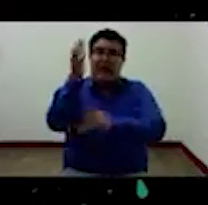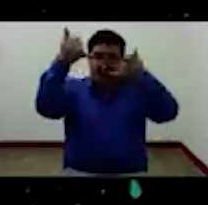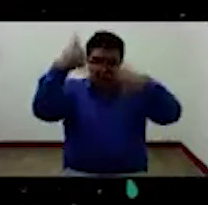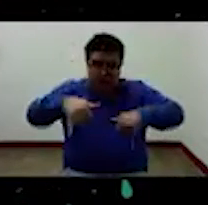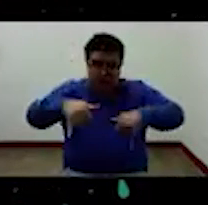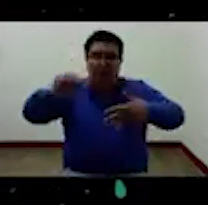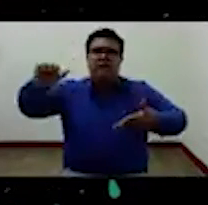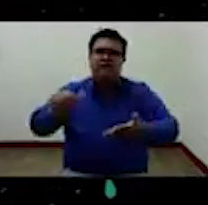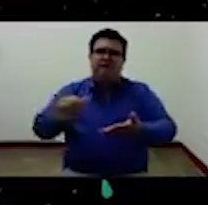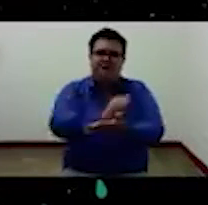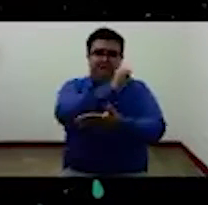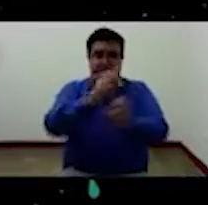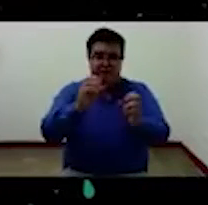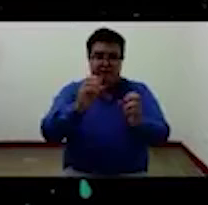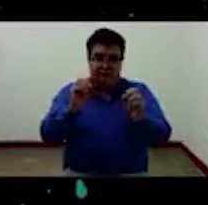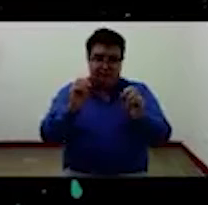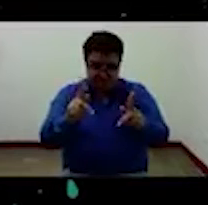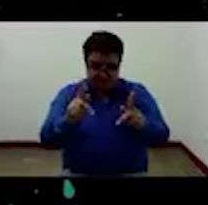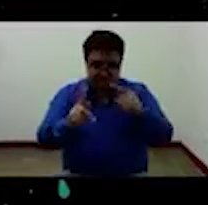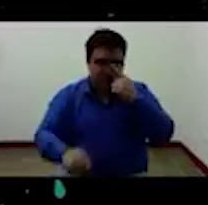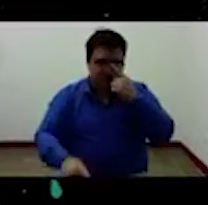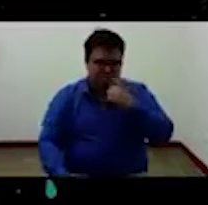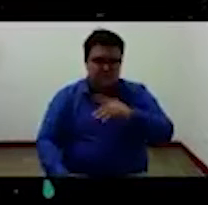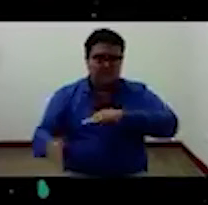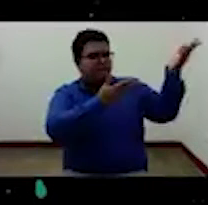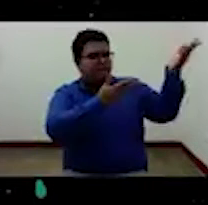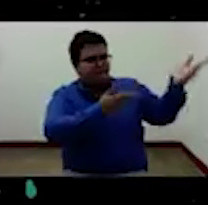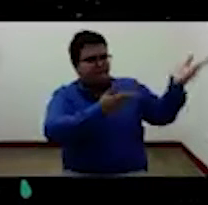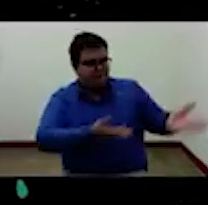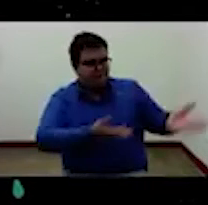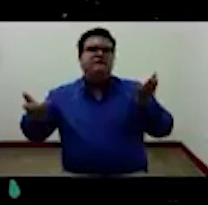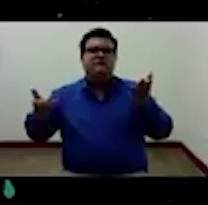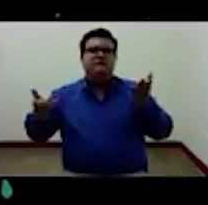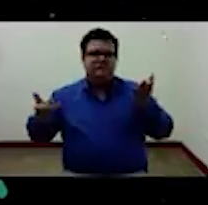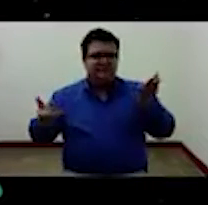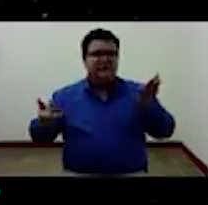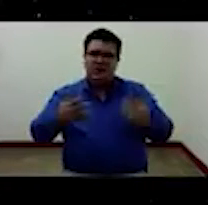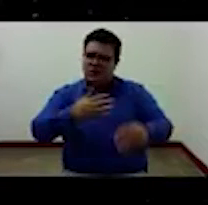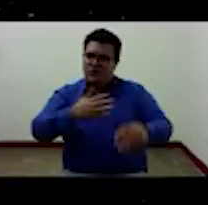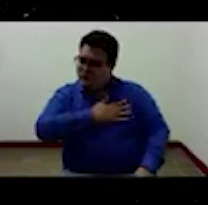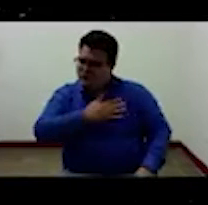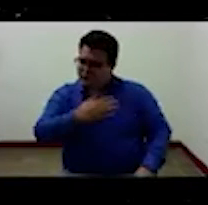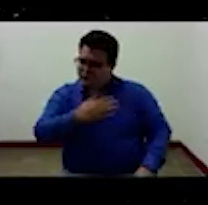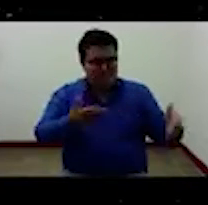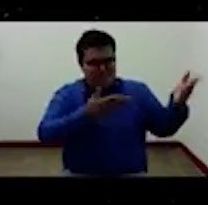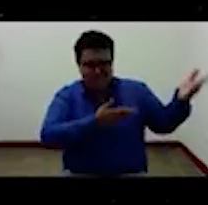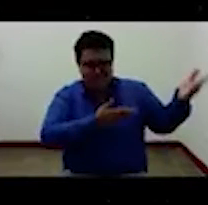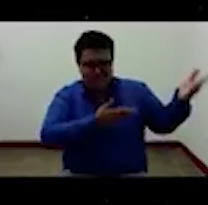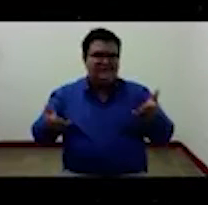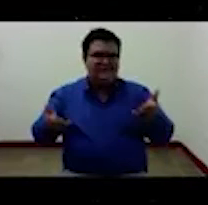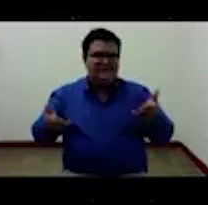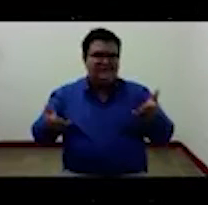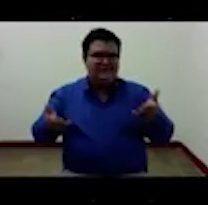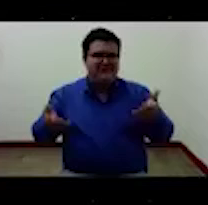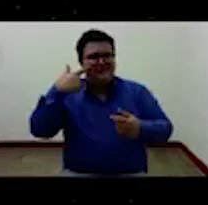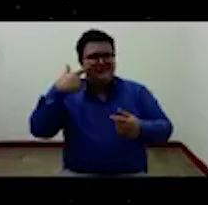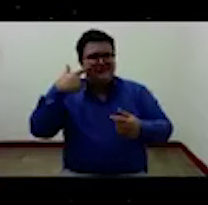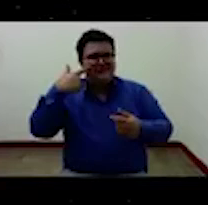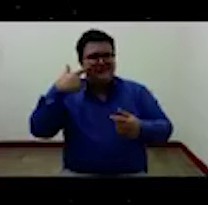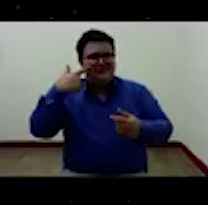cada ponencia. Maestro, eres muy bienvenido. Me alegra mucho que